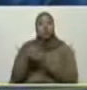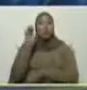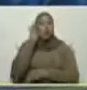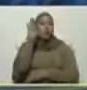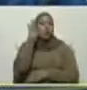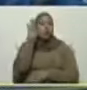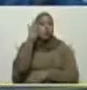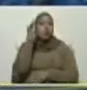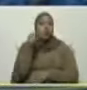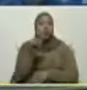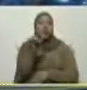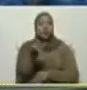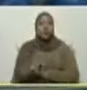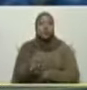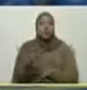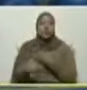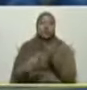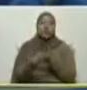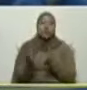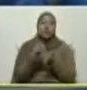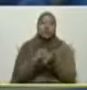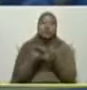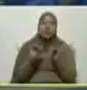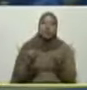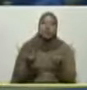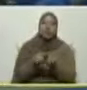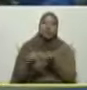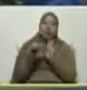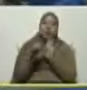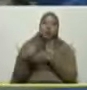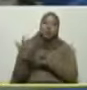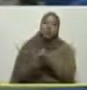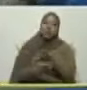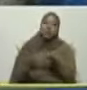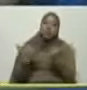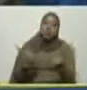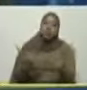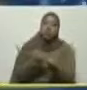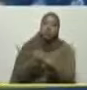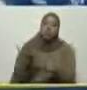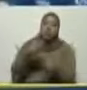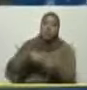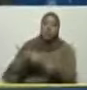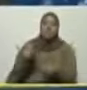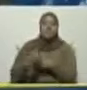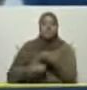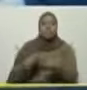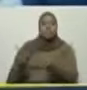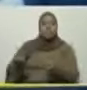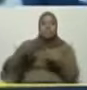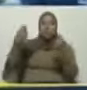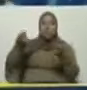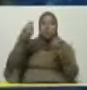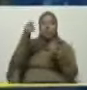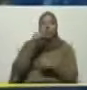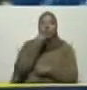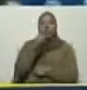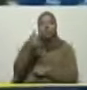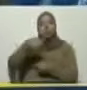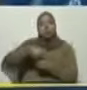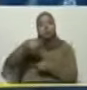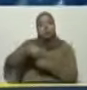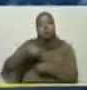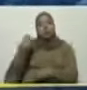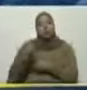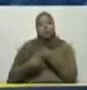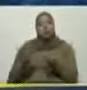ahora viene otra vez la misma amenaza de la violencia porque hay sectores que no están haciendo campaña electoral hay sectores que ya